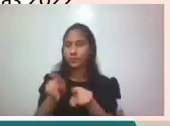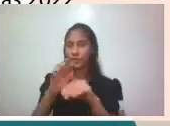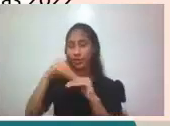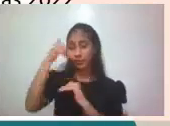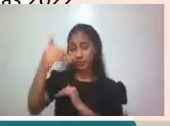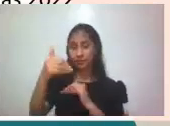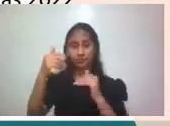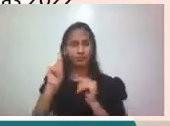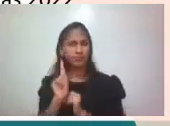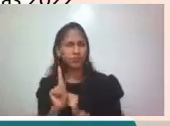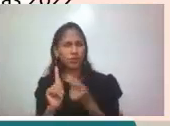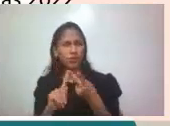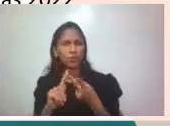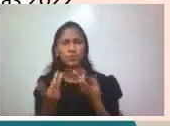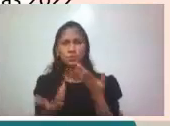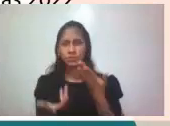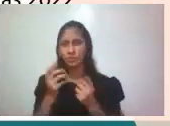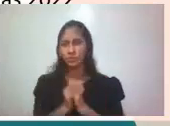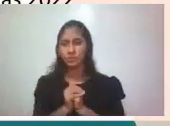el social, donde